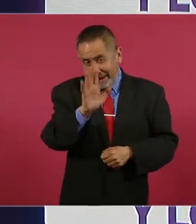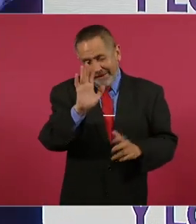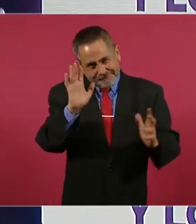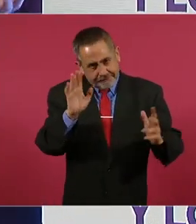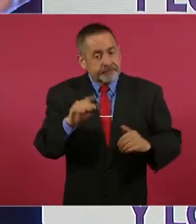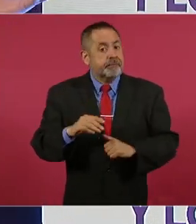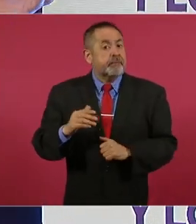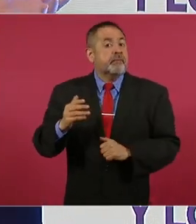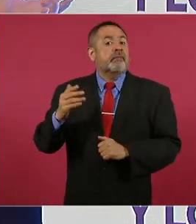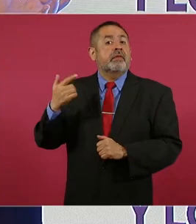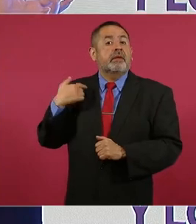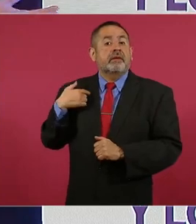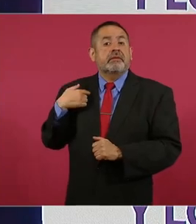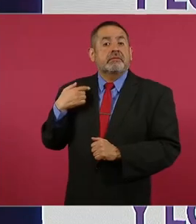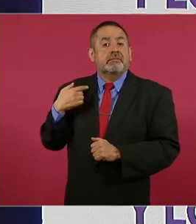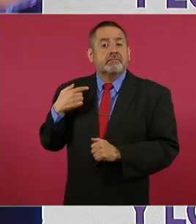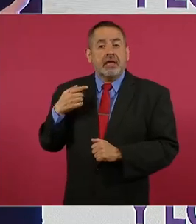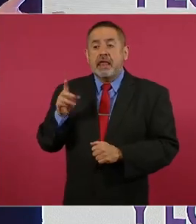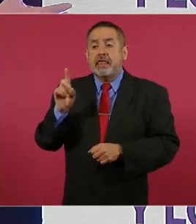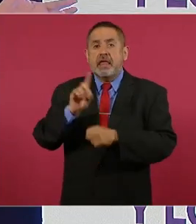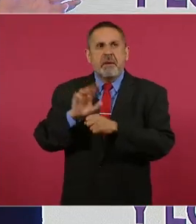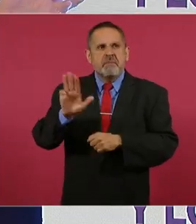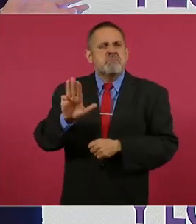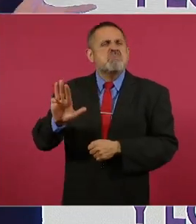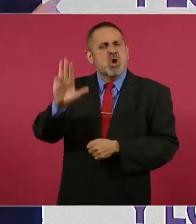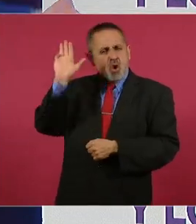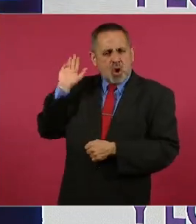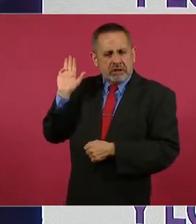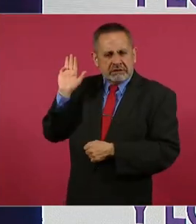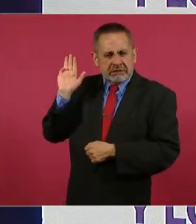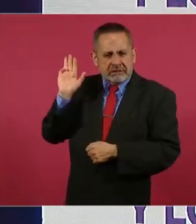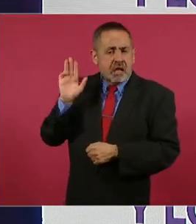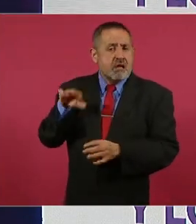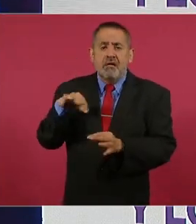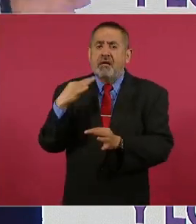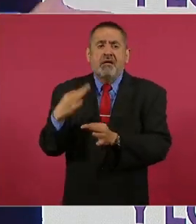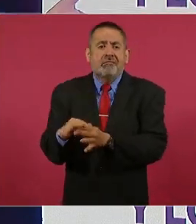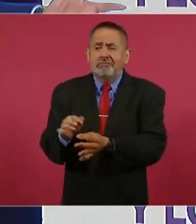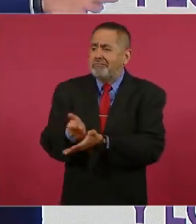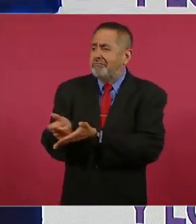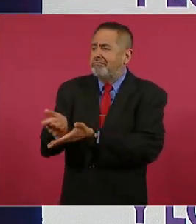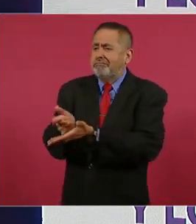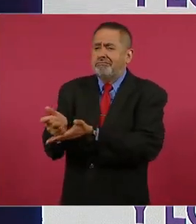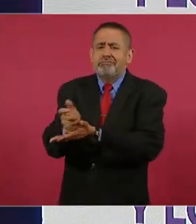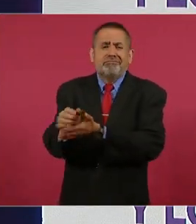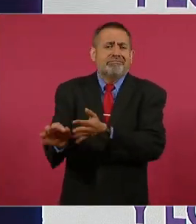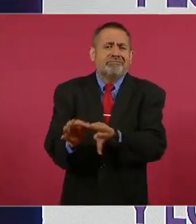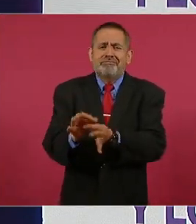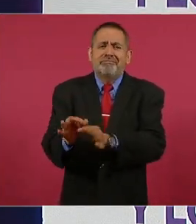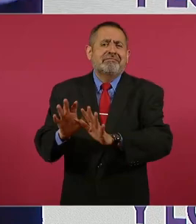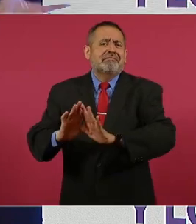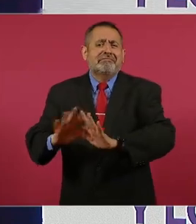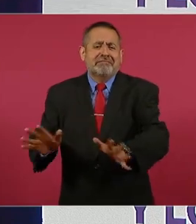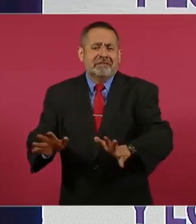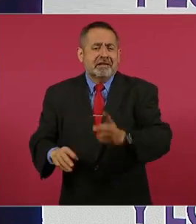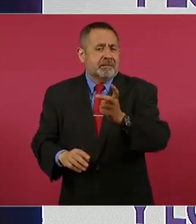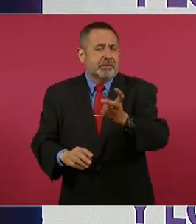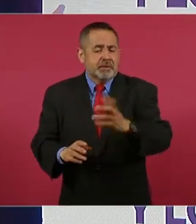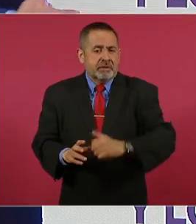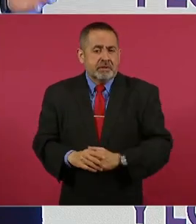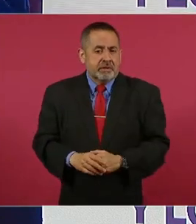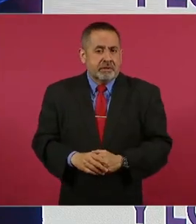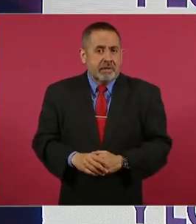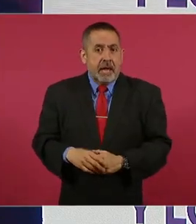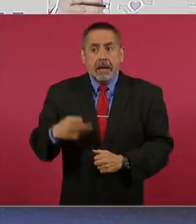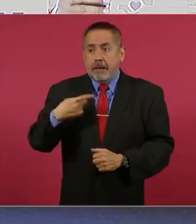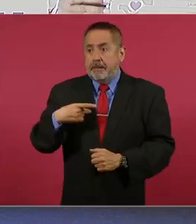entonces, el miércoles pasado, ya se había entregado. Es más, por eso la